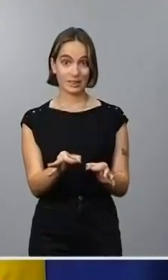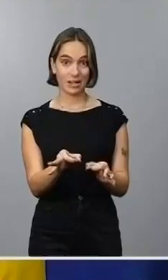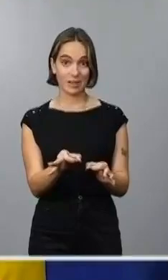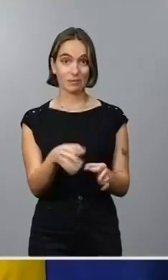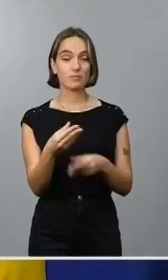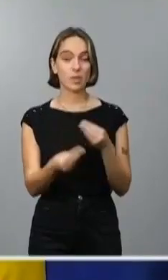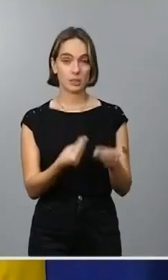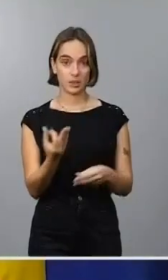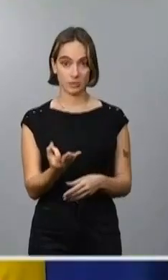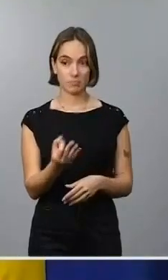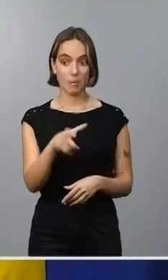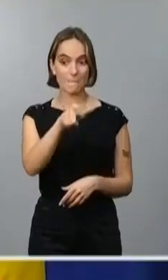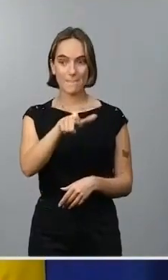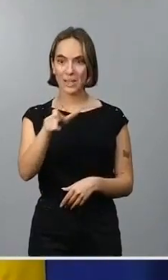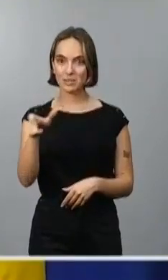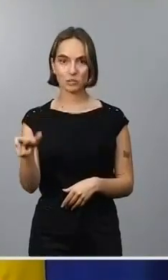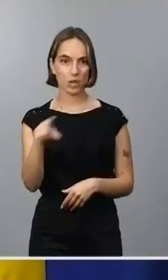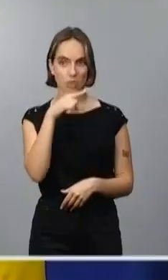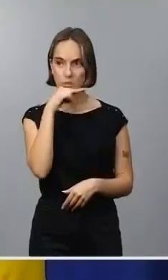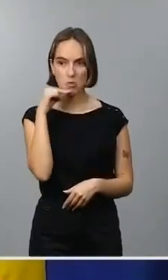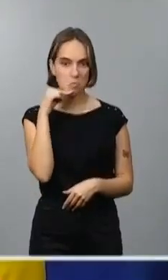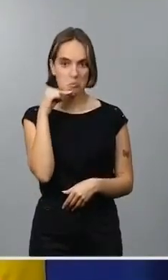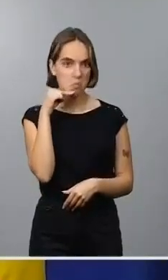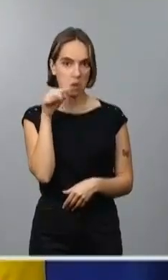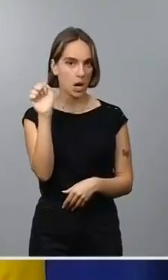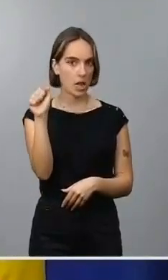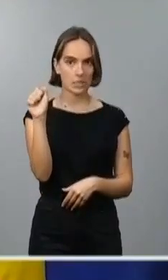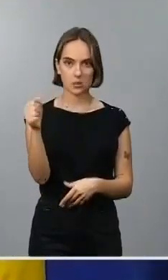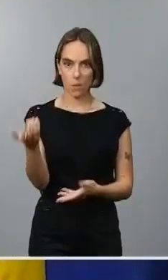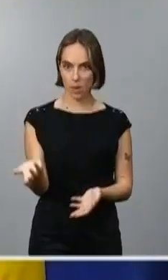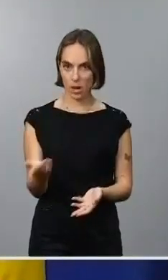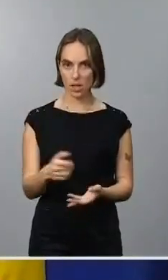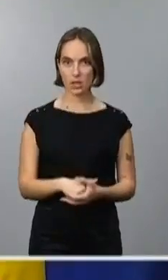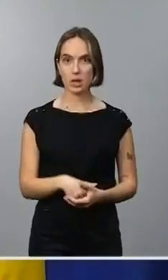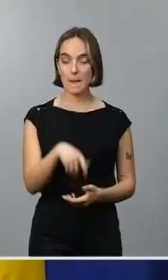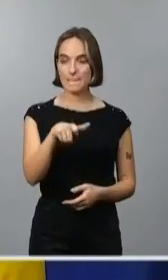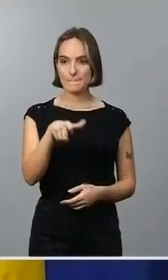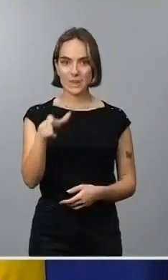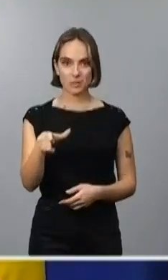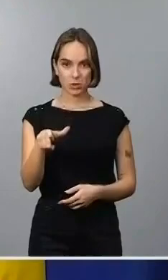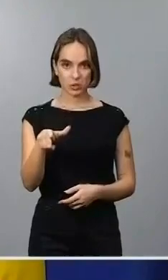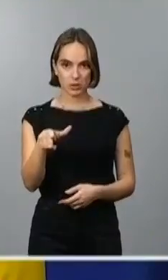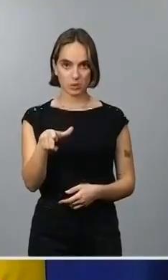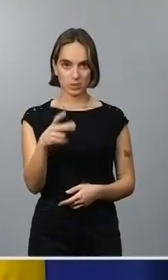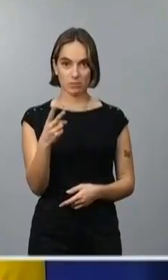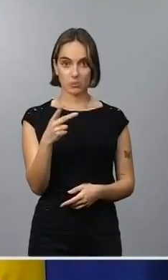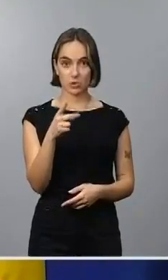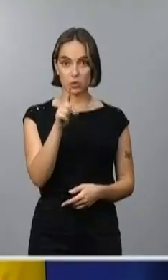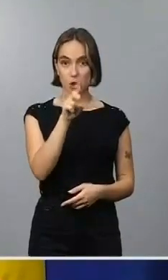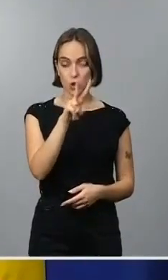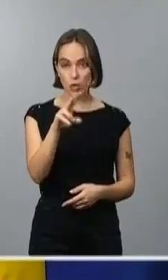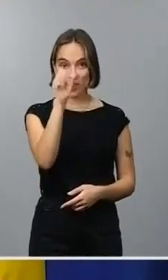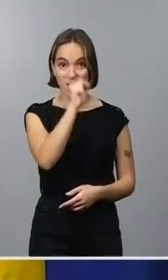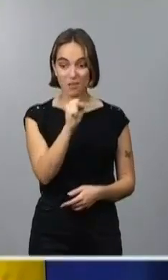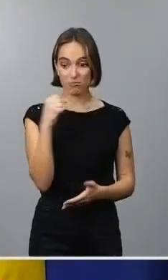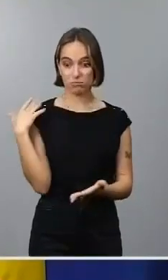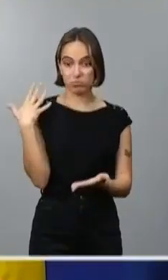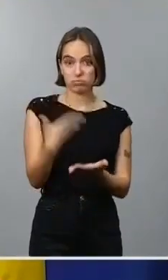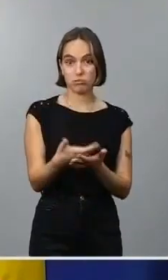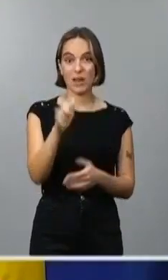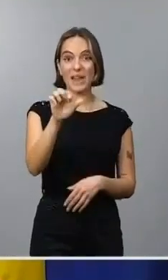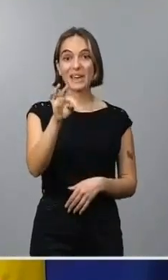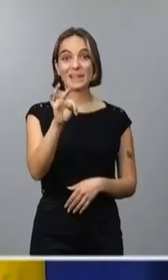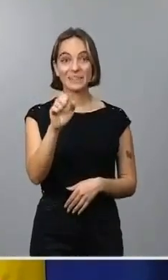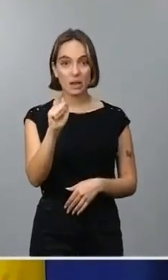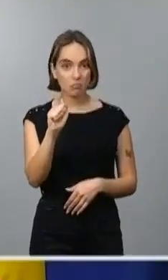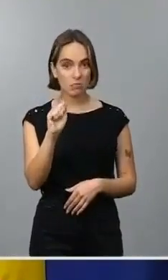el dolor de las víctimas y los que de nuevo 12 años después que eta dejara de matar lo siguen